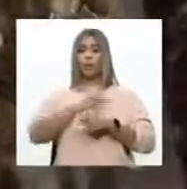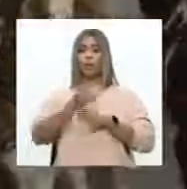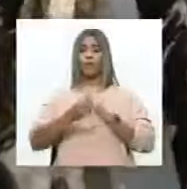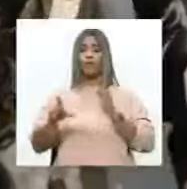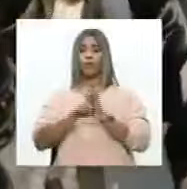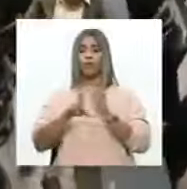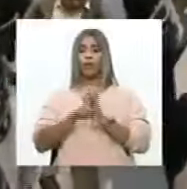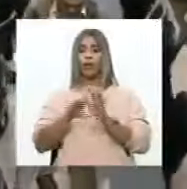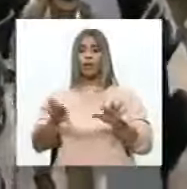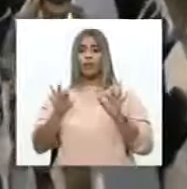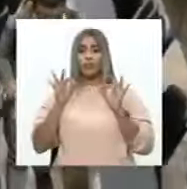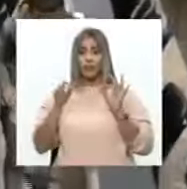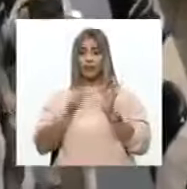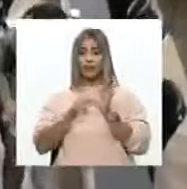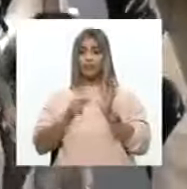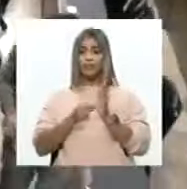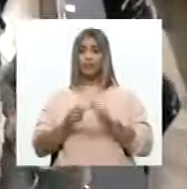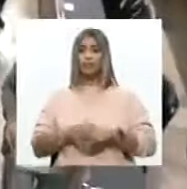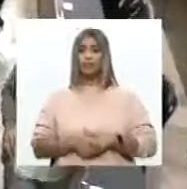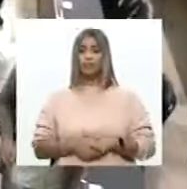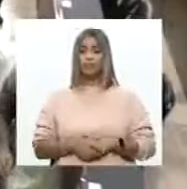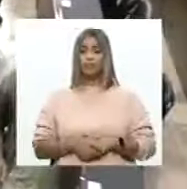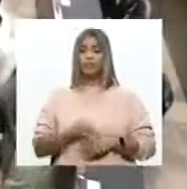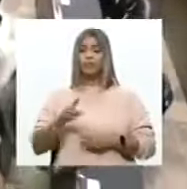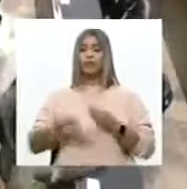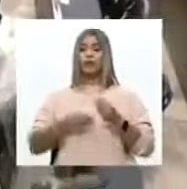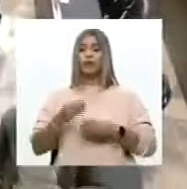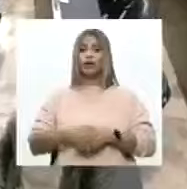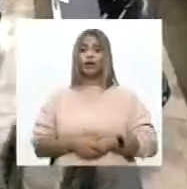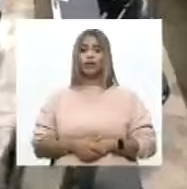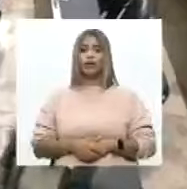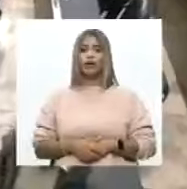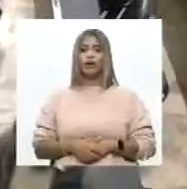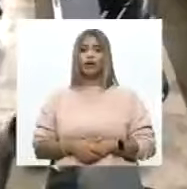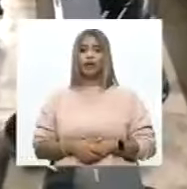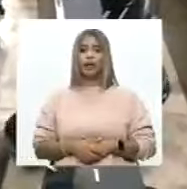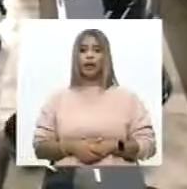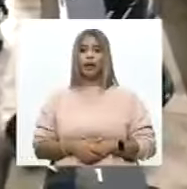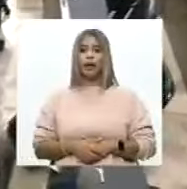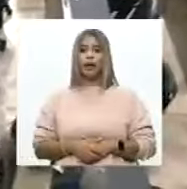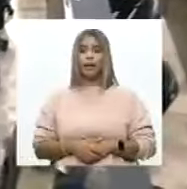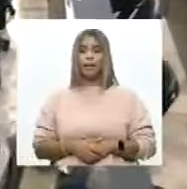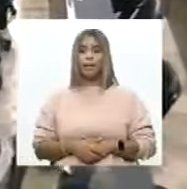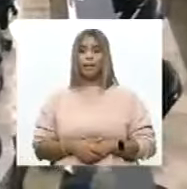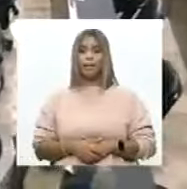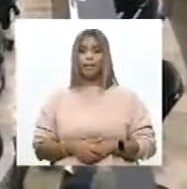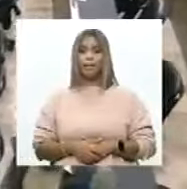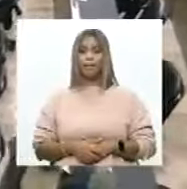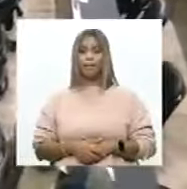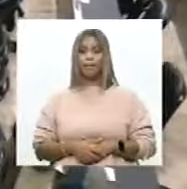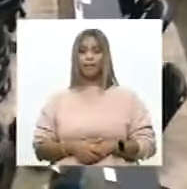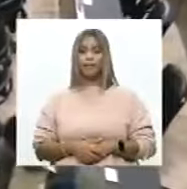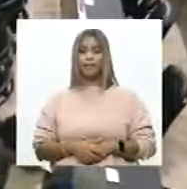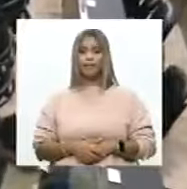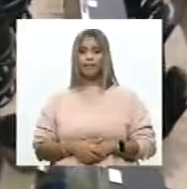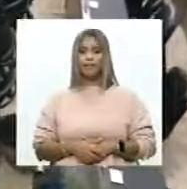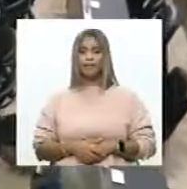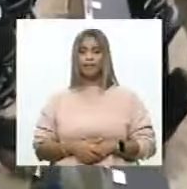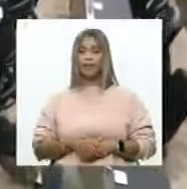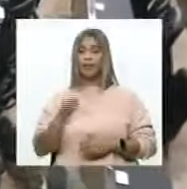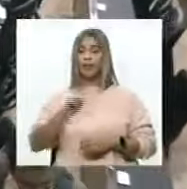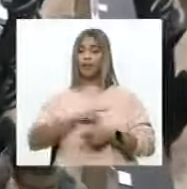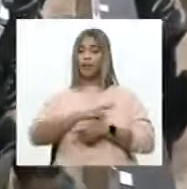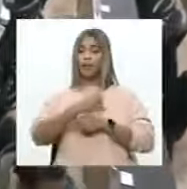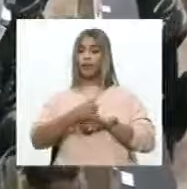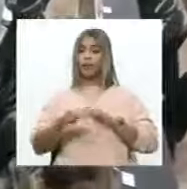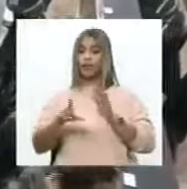ley especial de endeudamiento complementaria para el ejercicio económico financiero 2024. Este proyecto